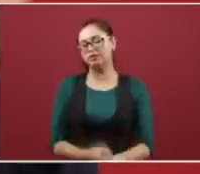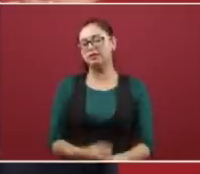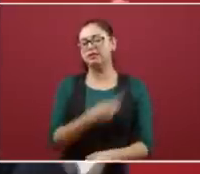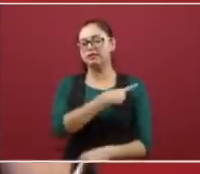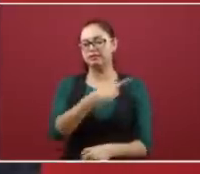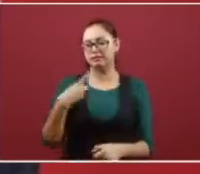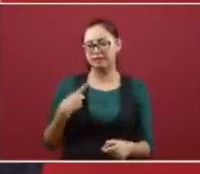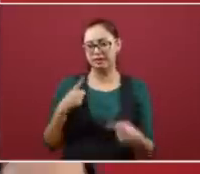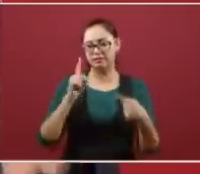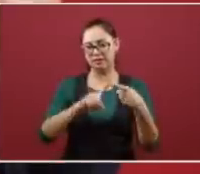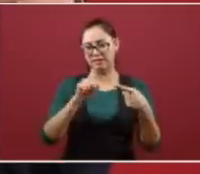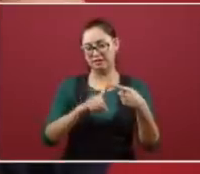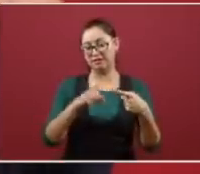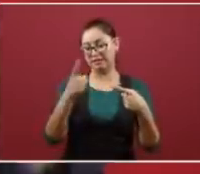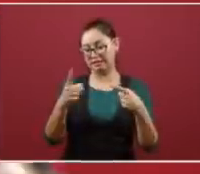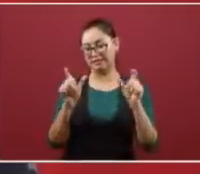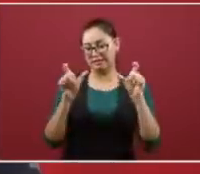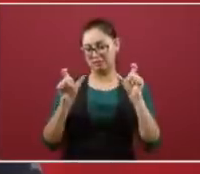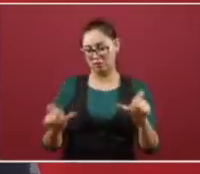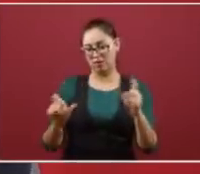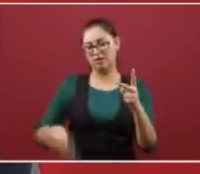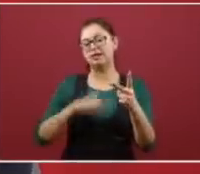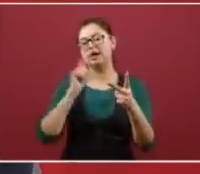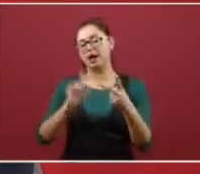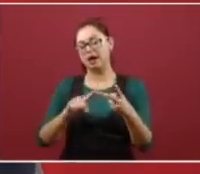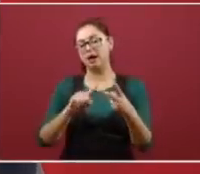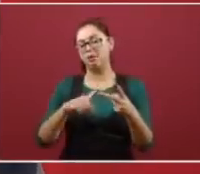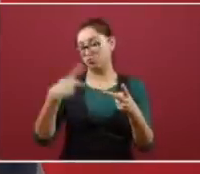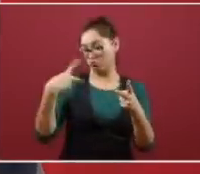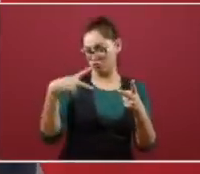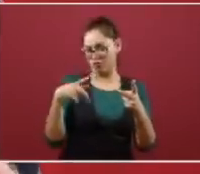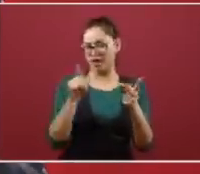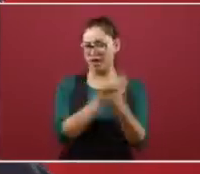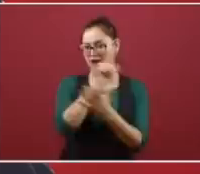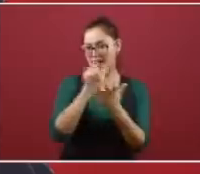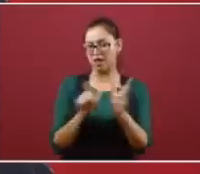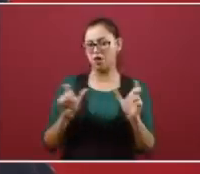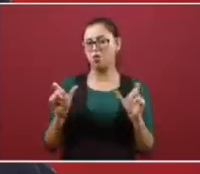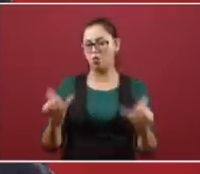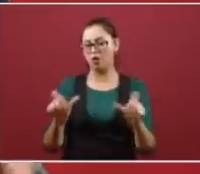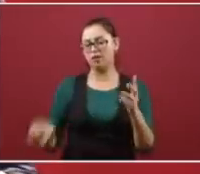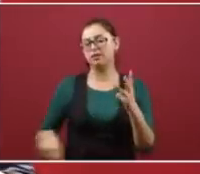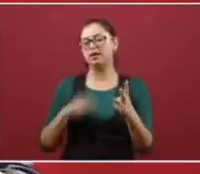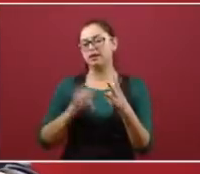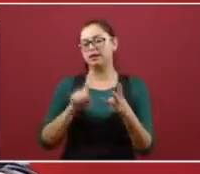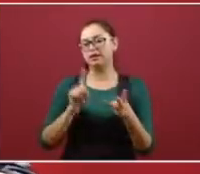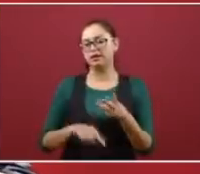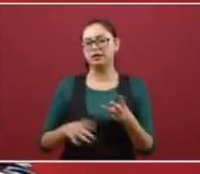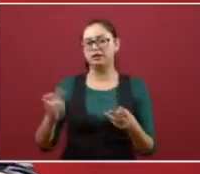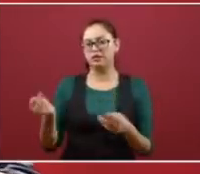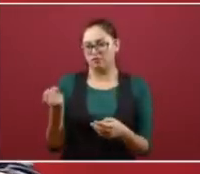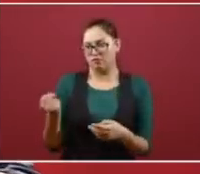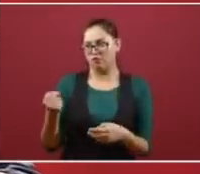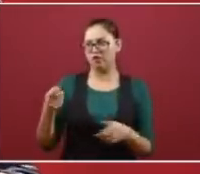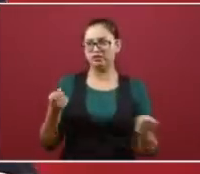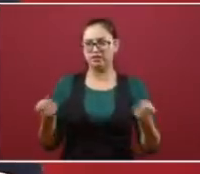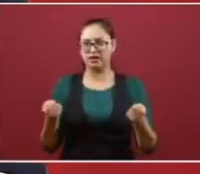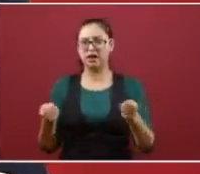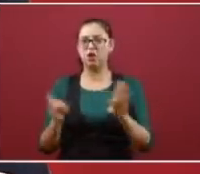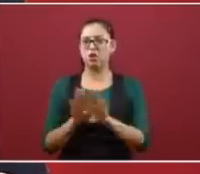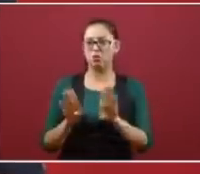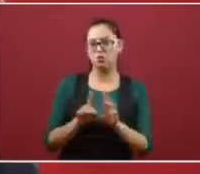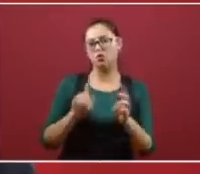la propia de la guardia la de uso de la fuerza y la ley de registro nacional de detenciones